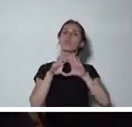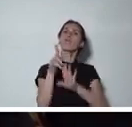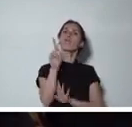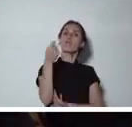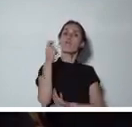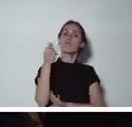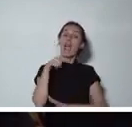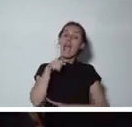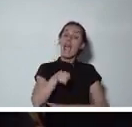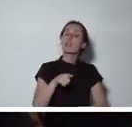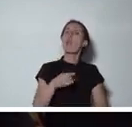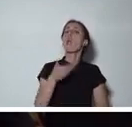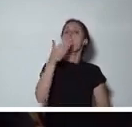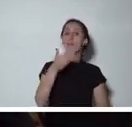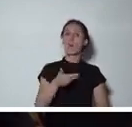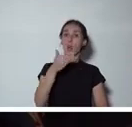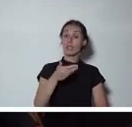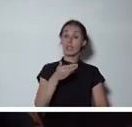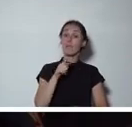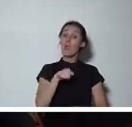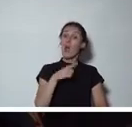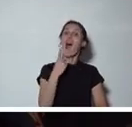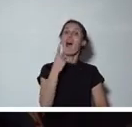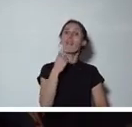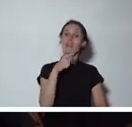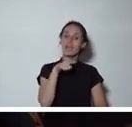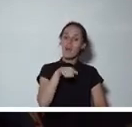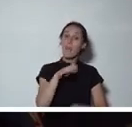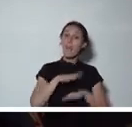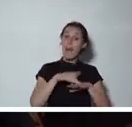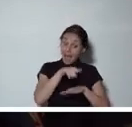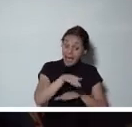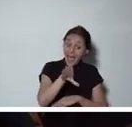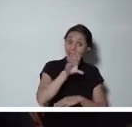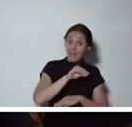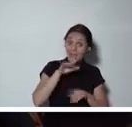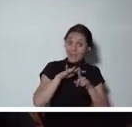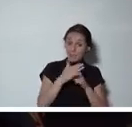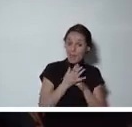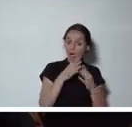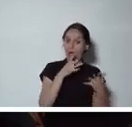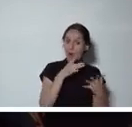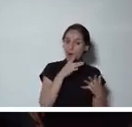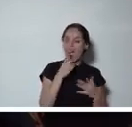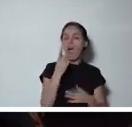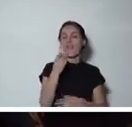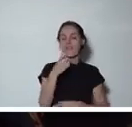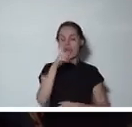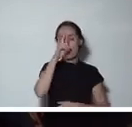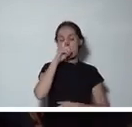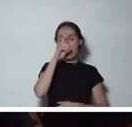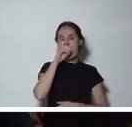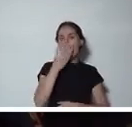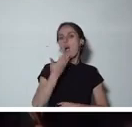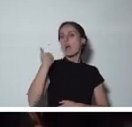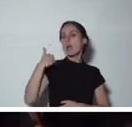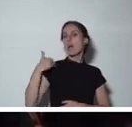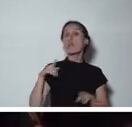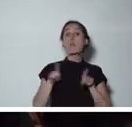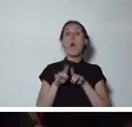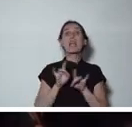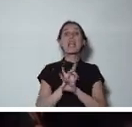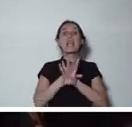pero no sería entendible si no entendés imos y pensás en la memoria de compañeras como Clara campo amor que